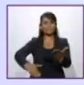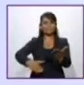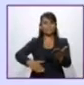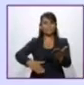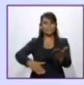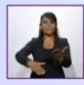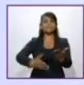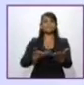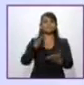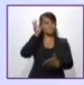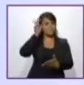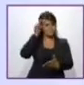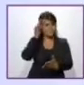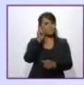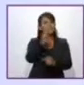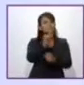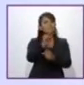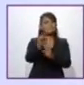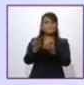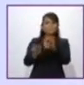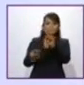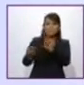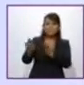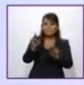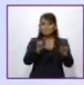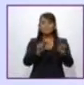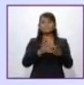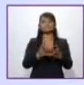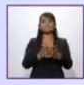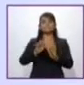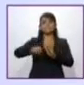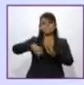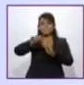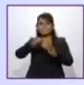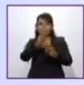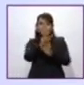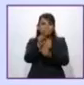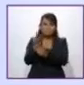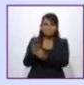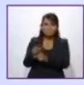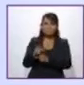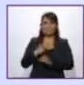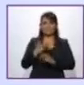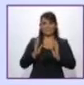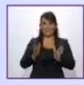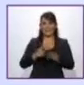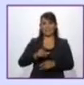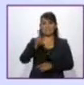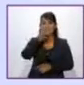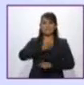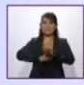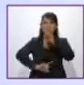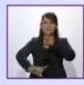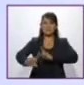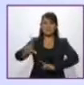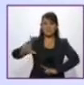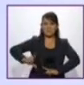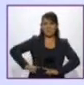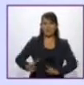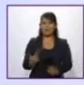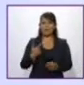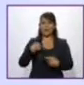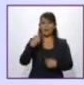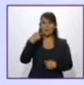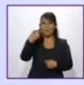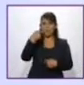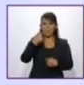y de los servidores públicos. Los ciudadanos estamos hartos de los políticos mentirosos y que te ven la cara de tonto.